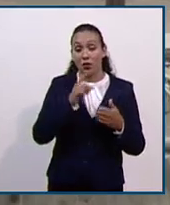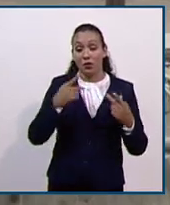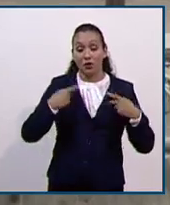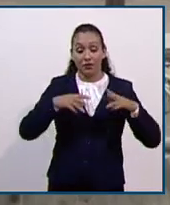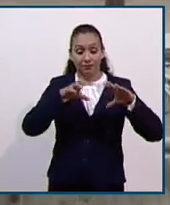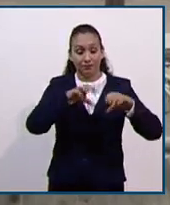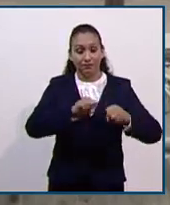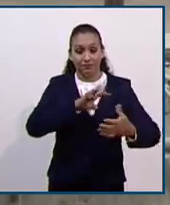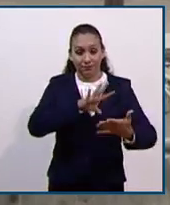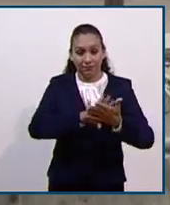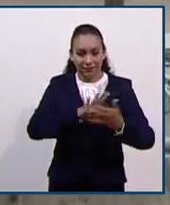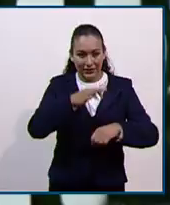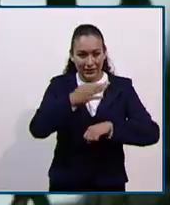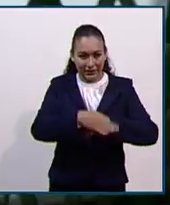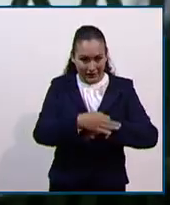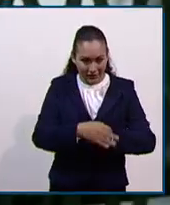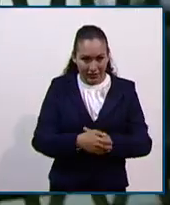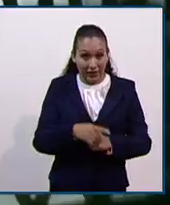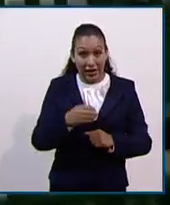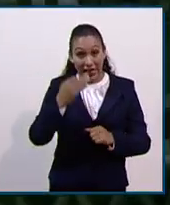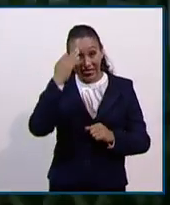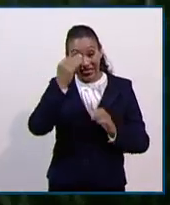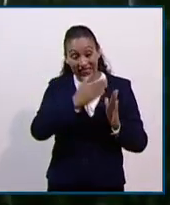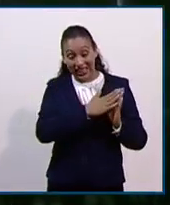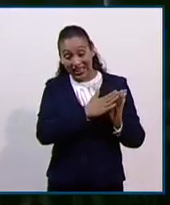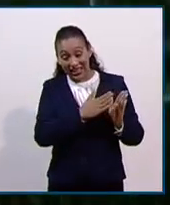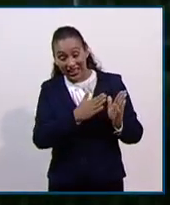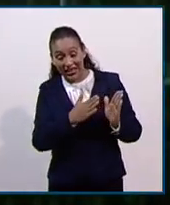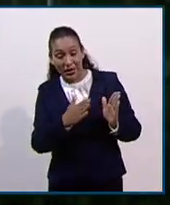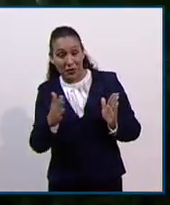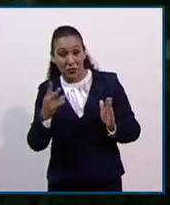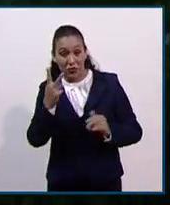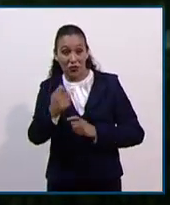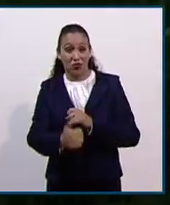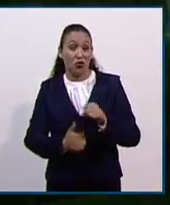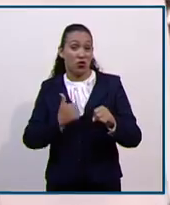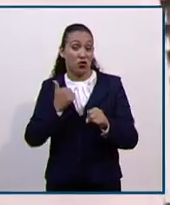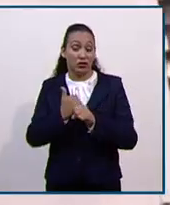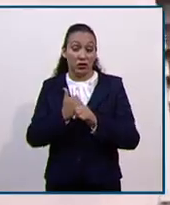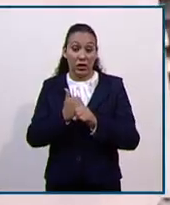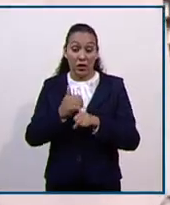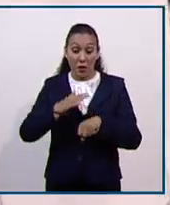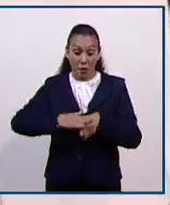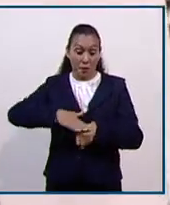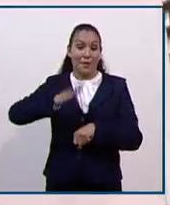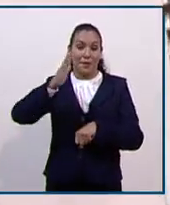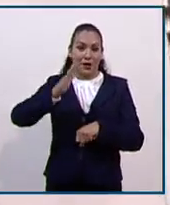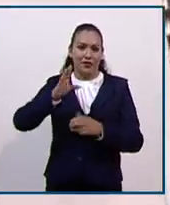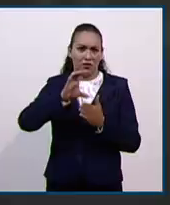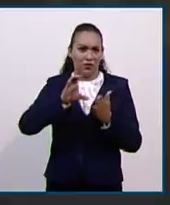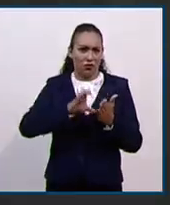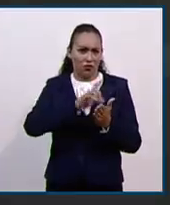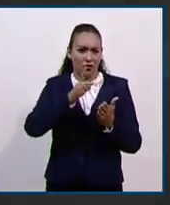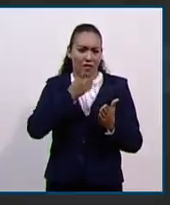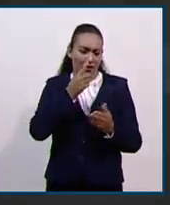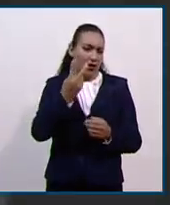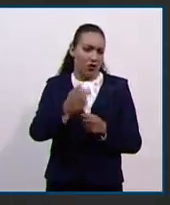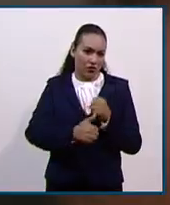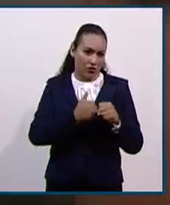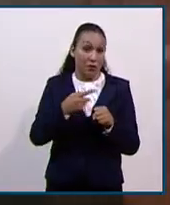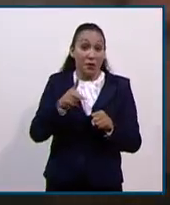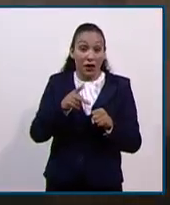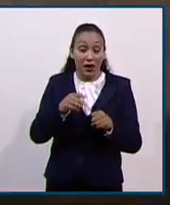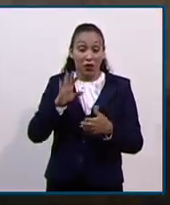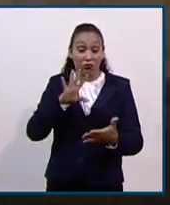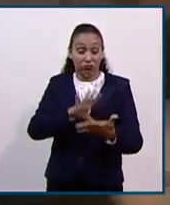preventiva oficiosa se haya prolongado más allá de los 2 años de duración que establece la Constitución y sin que el